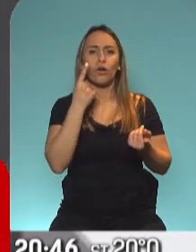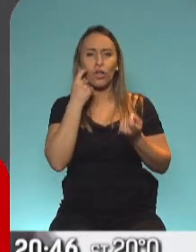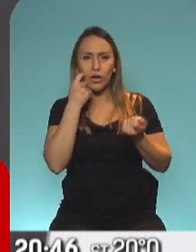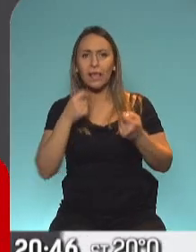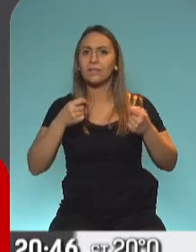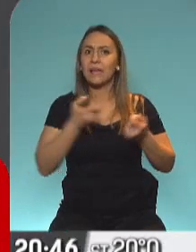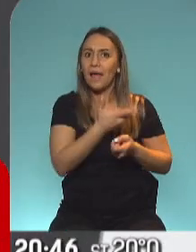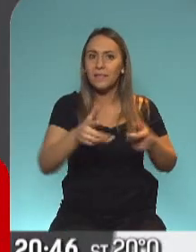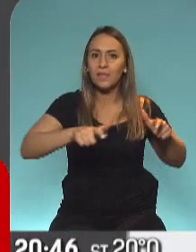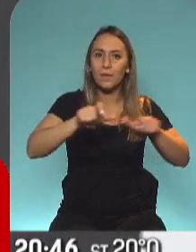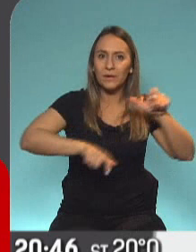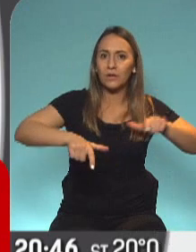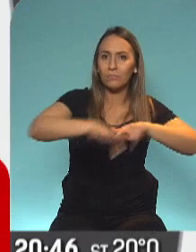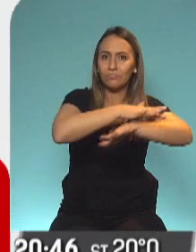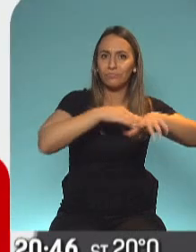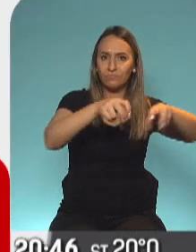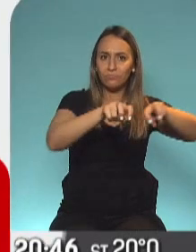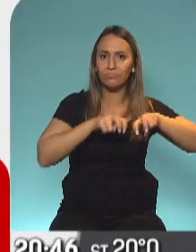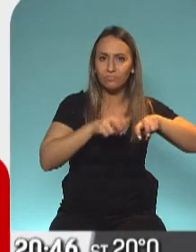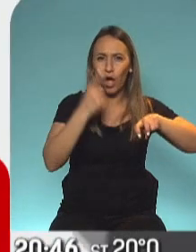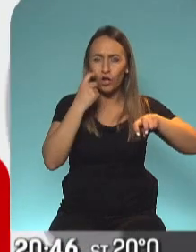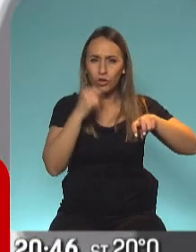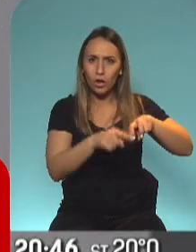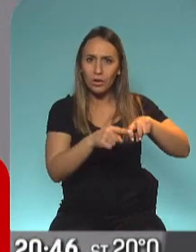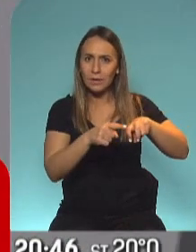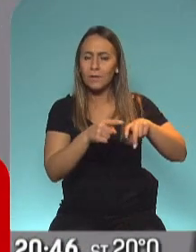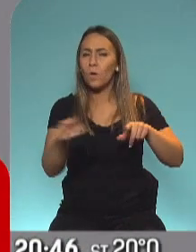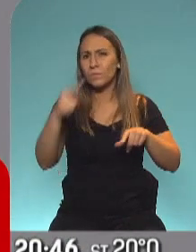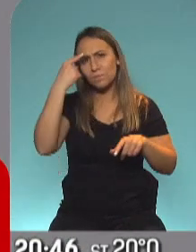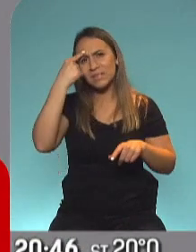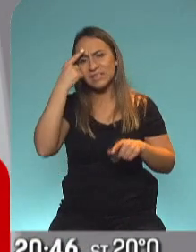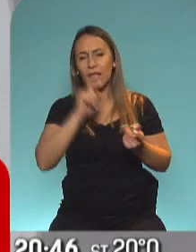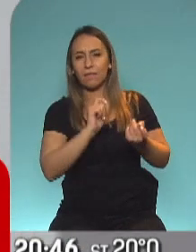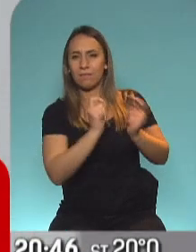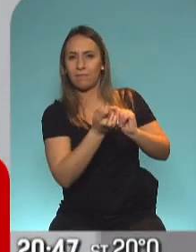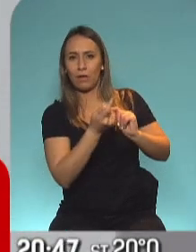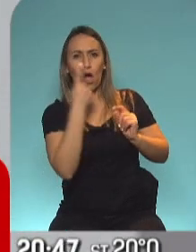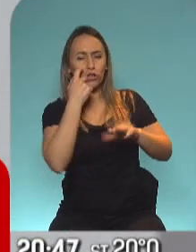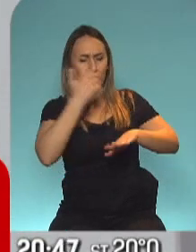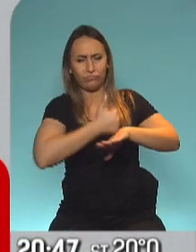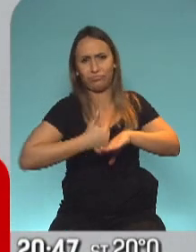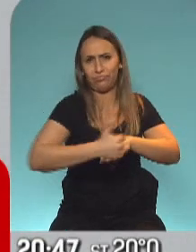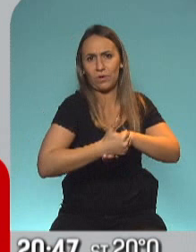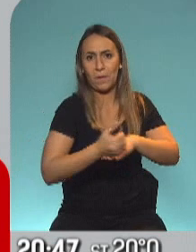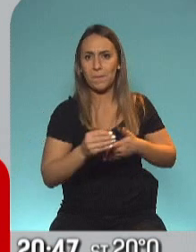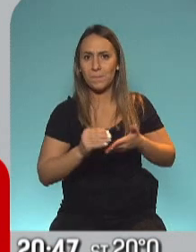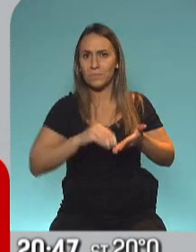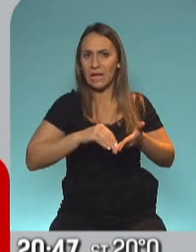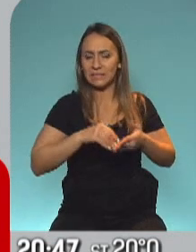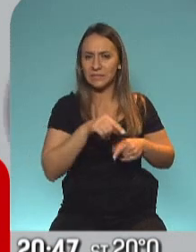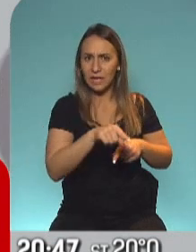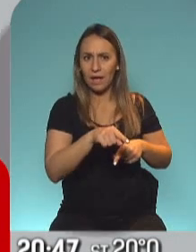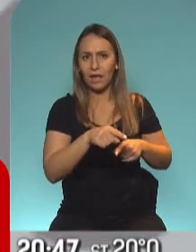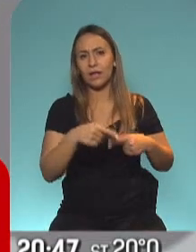circulación de la sociedad en el transporte. ¿Usted cree que corrigiendo, controlando mejor, no hay por qué